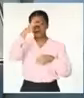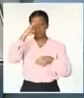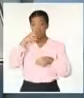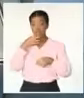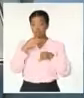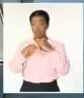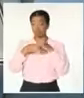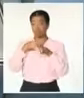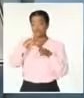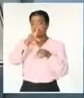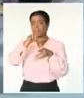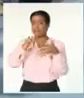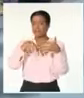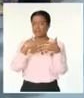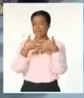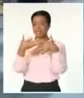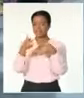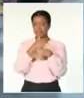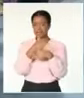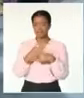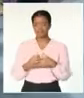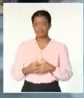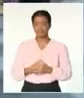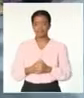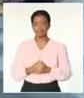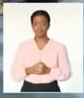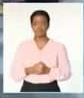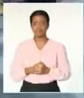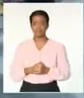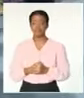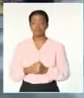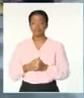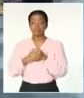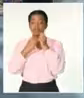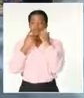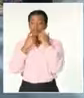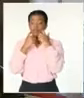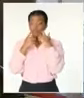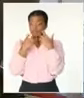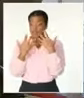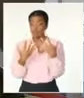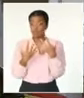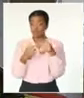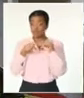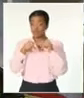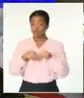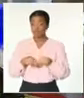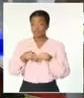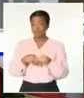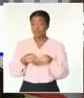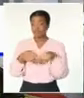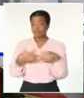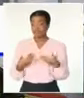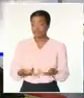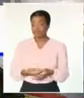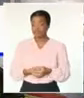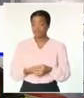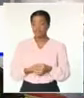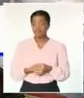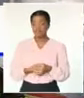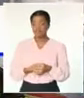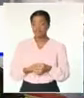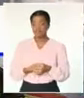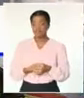empresas exportadoras. Algo muy importante de esta edición de la ALADI es el foco que estamos haciendo a las